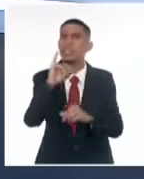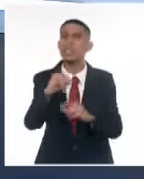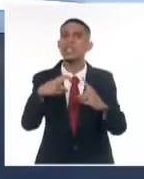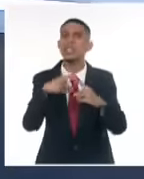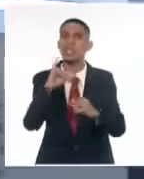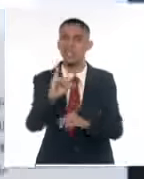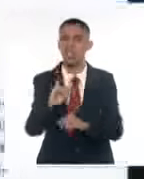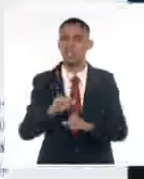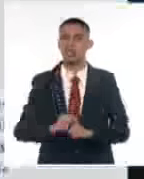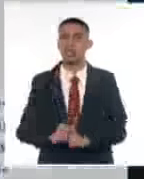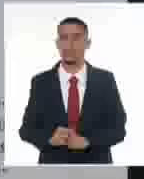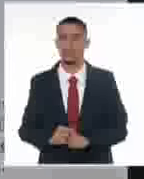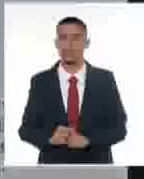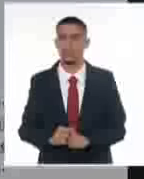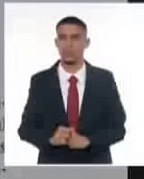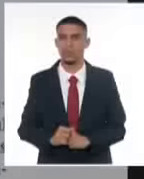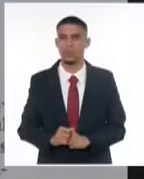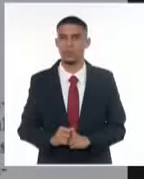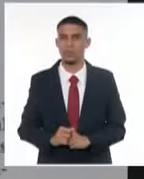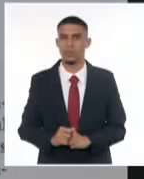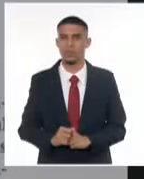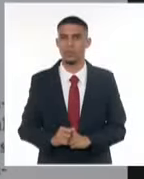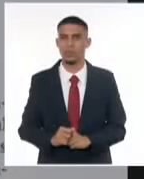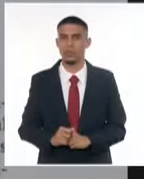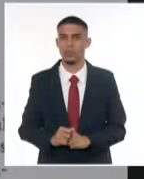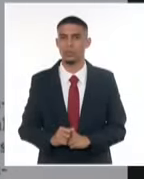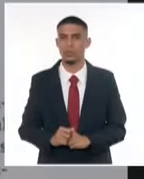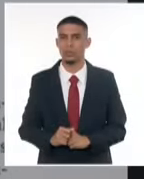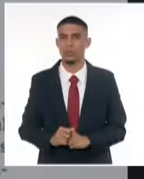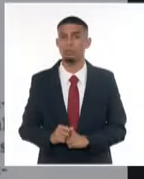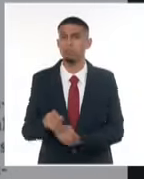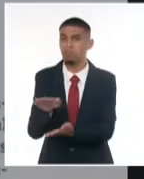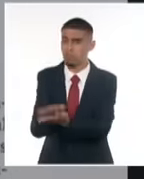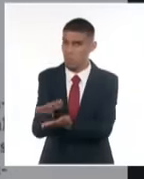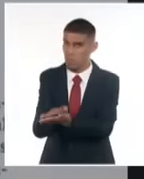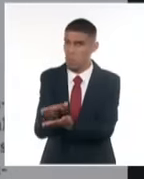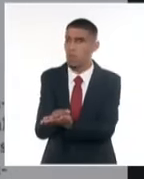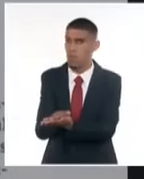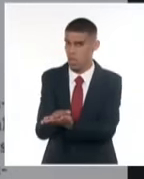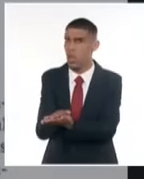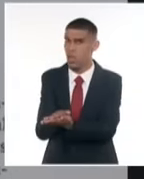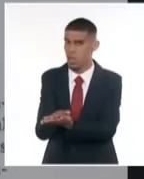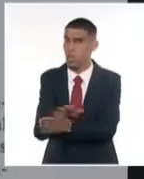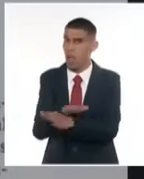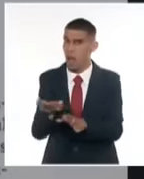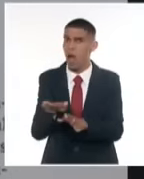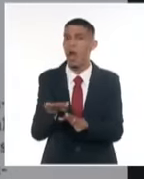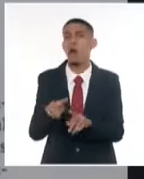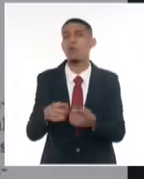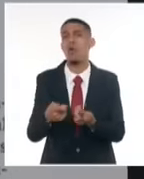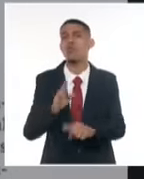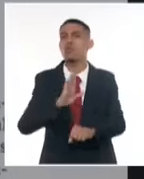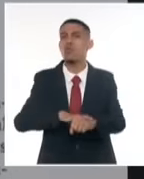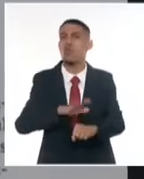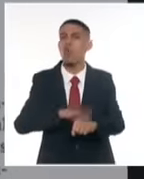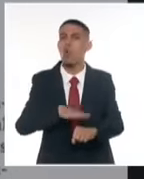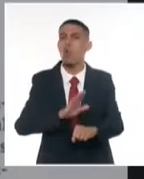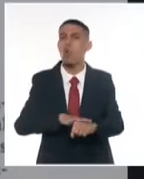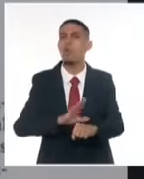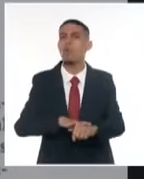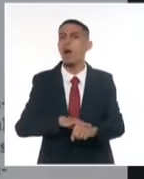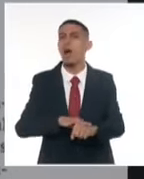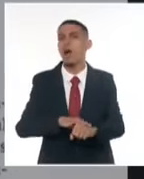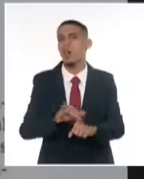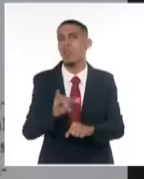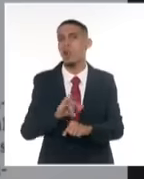Naranjo? Vamos a ver. Expediente de fase preparatoria, iniciado por promover, financiar y ejecutar actos de sabotaje en el